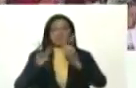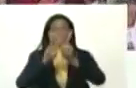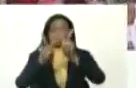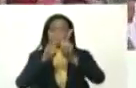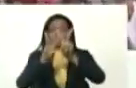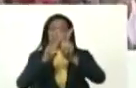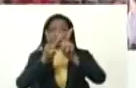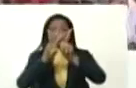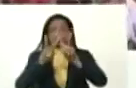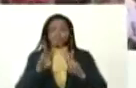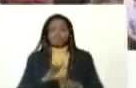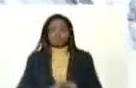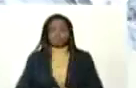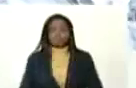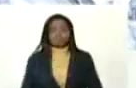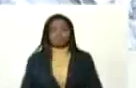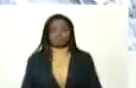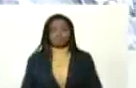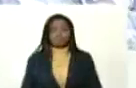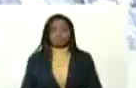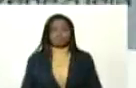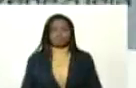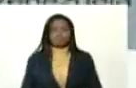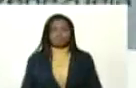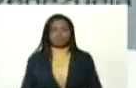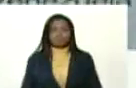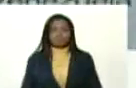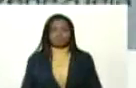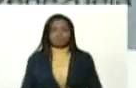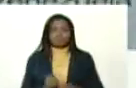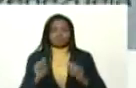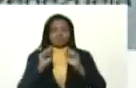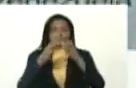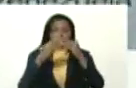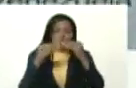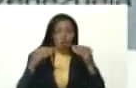Venezuela. En el sistema de misiones y grandes